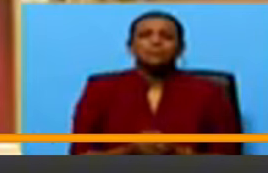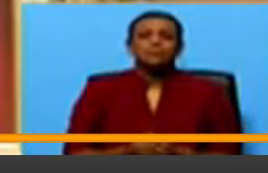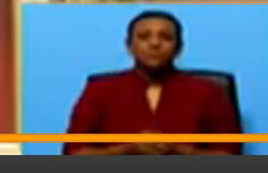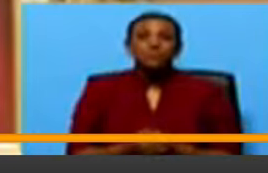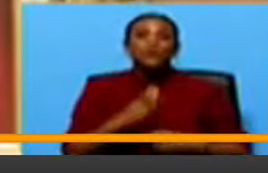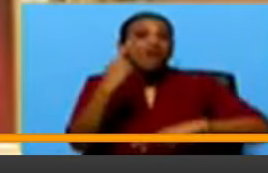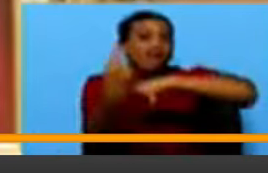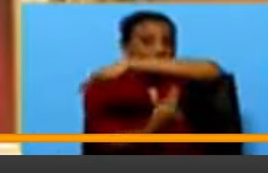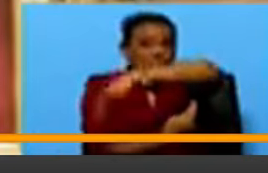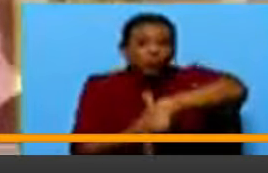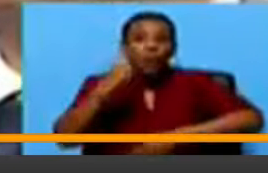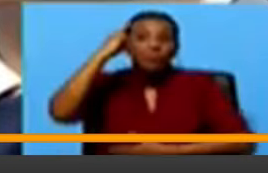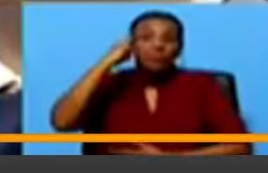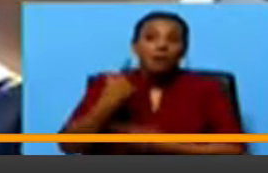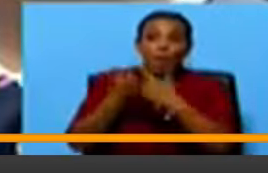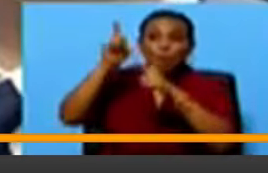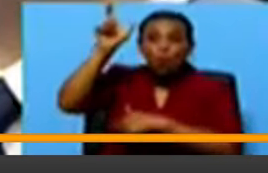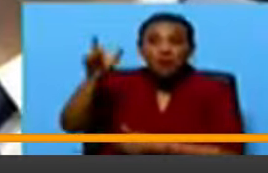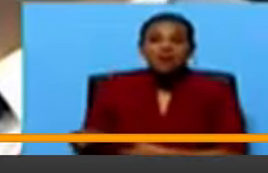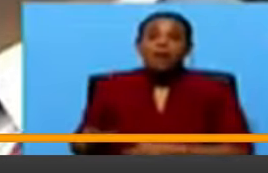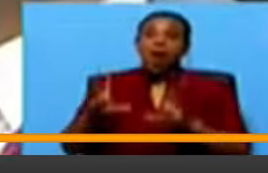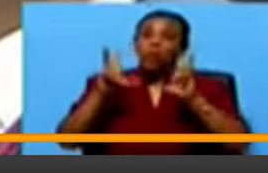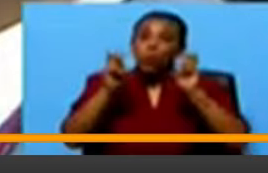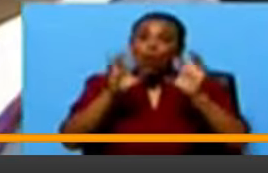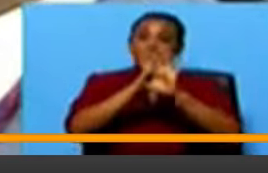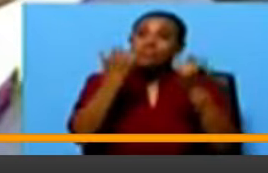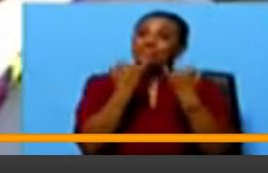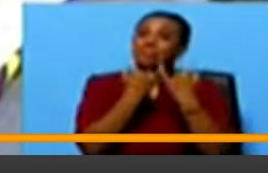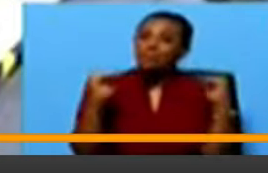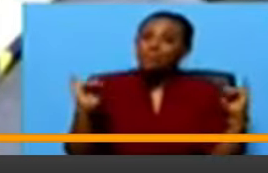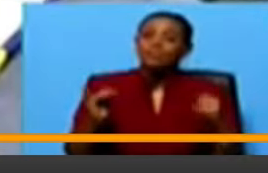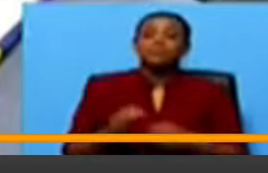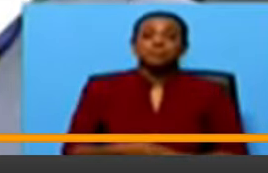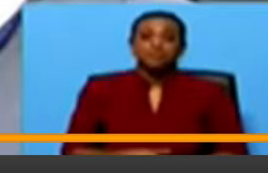La revolución de Bolívar, la nueva revolución de independencia.